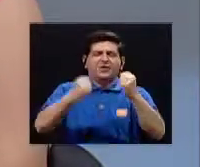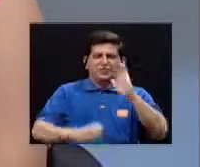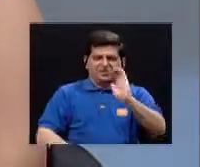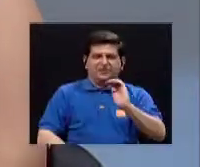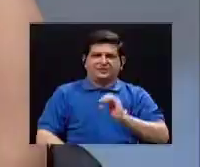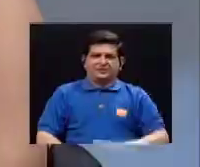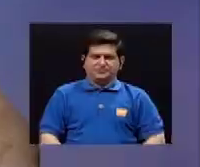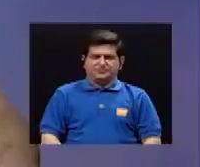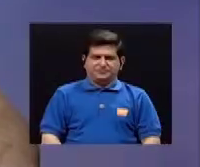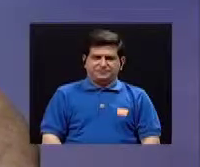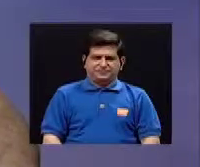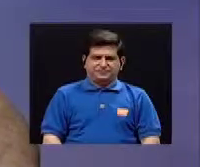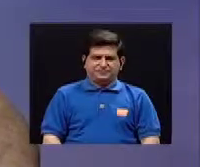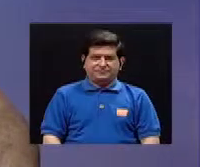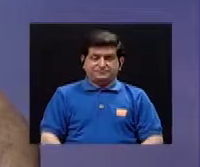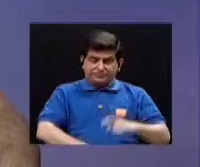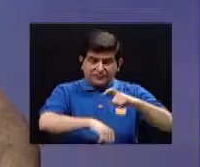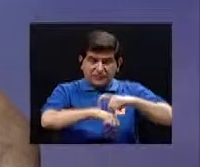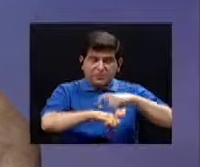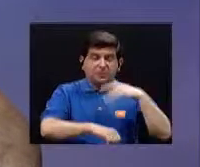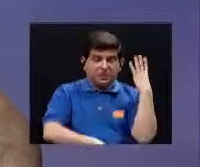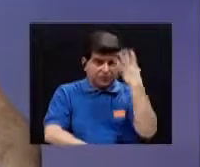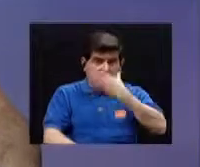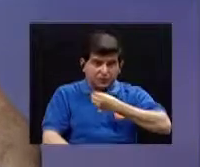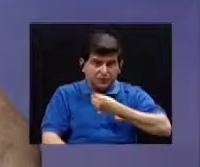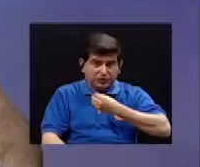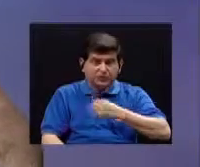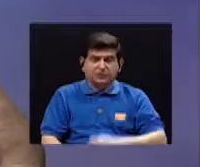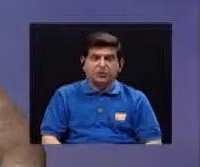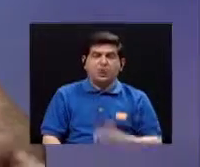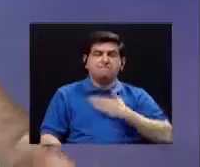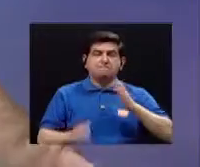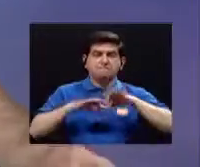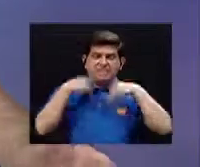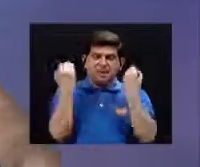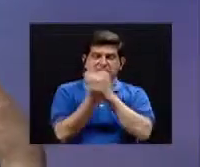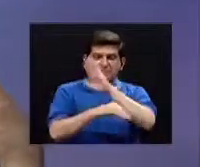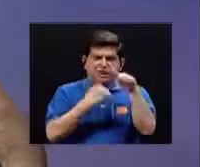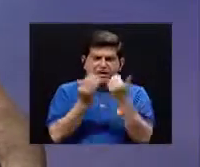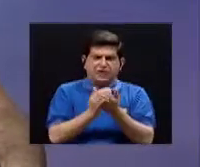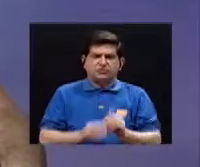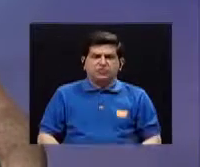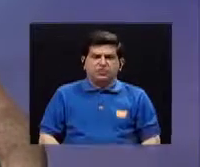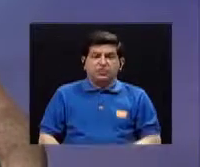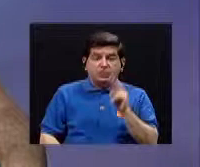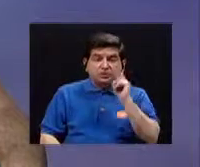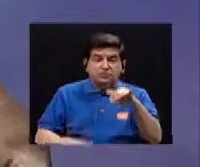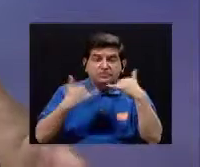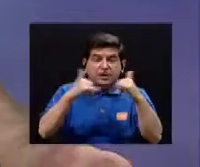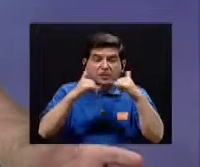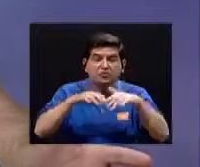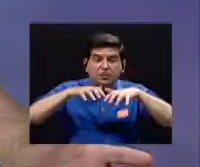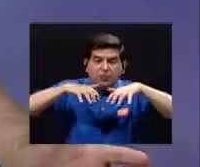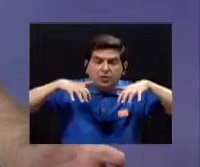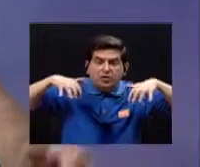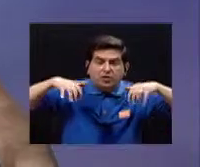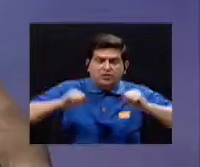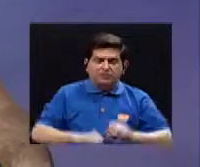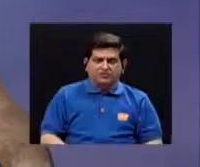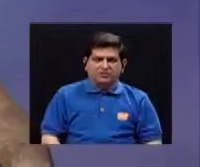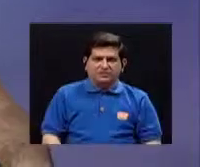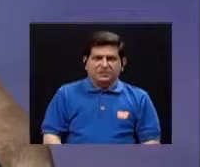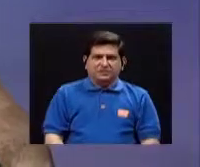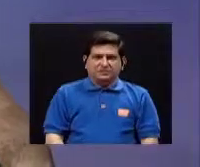y bueno fue un momento muy bonito porque igual mi familia todos se reunían a ver los partidos